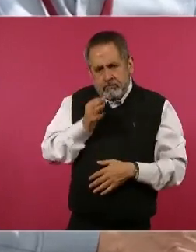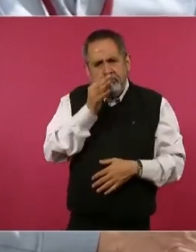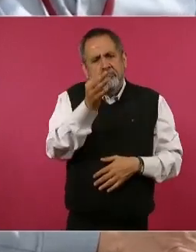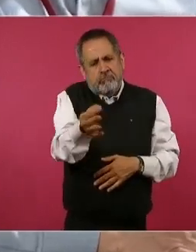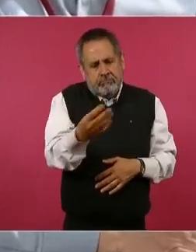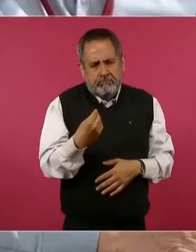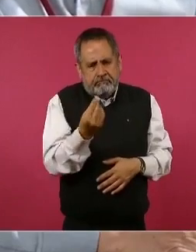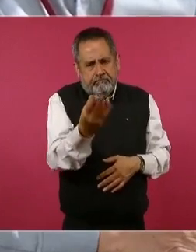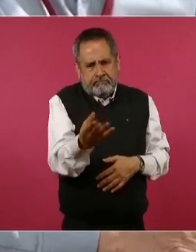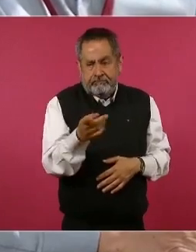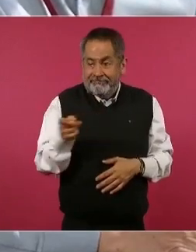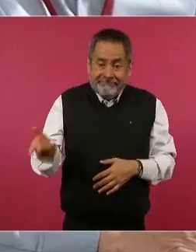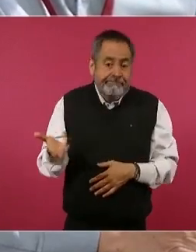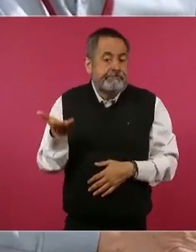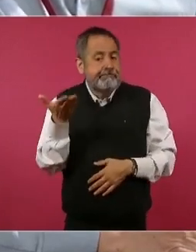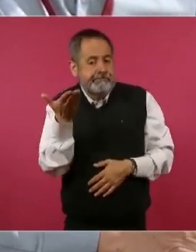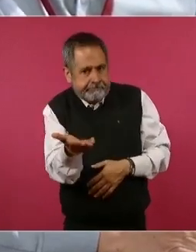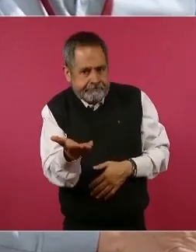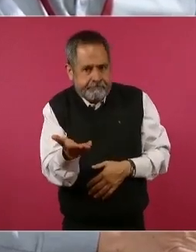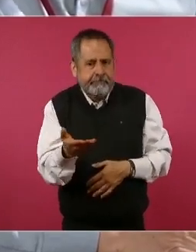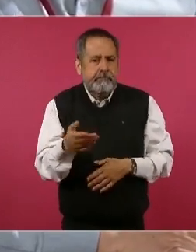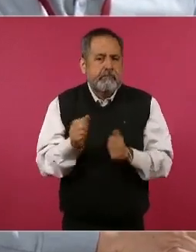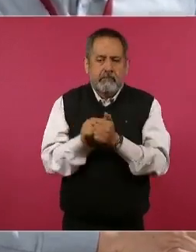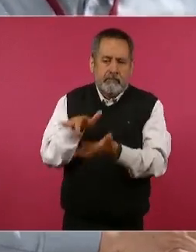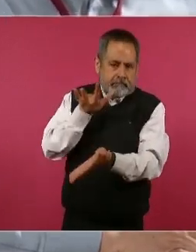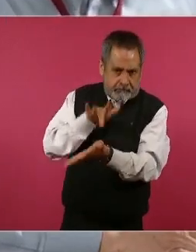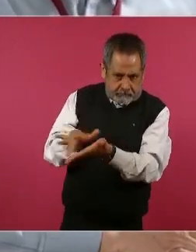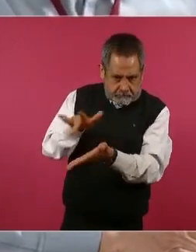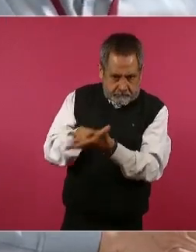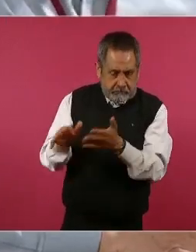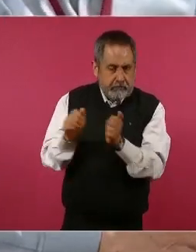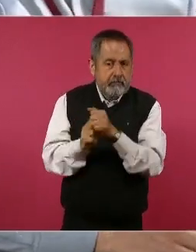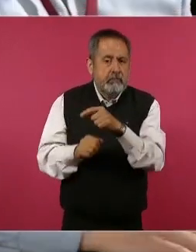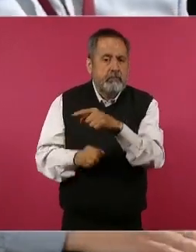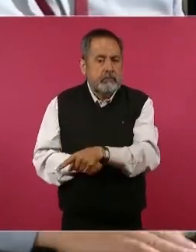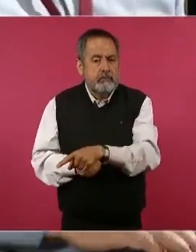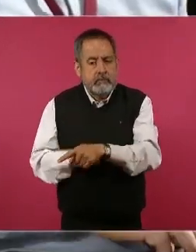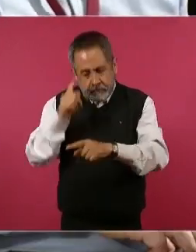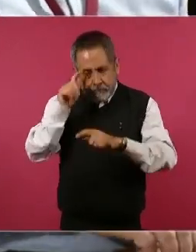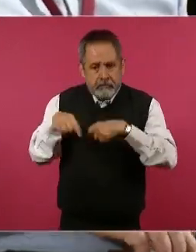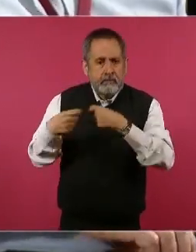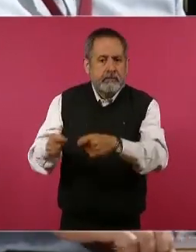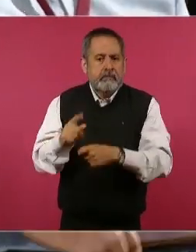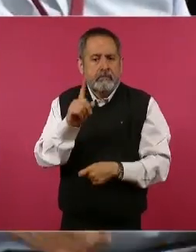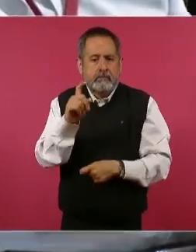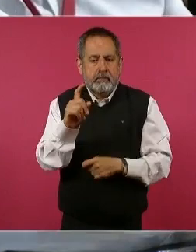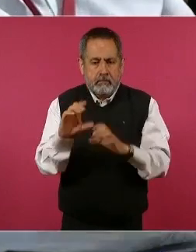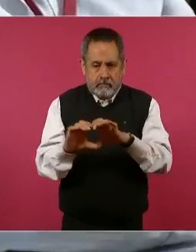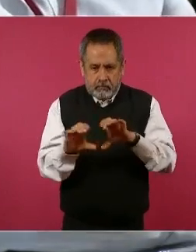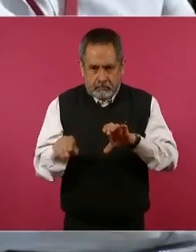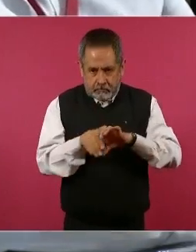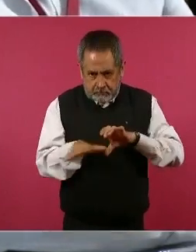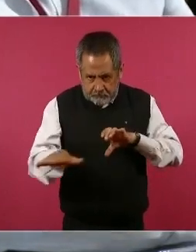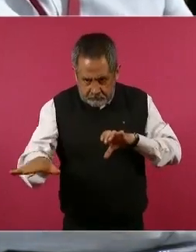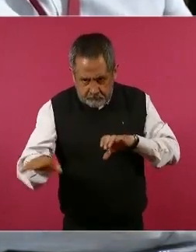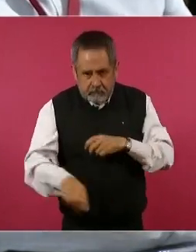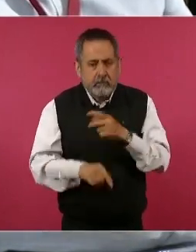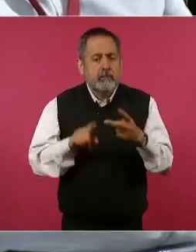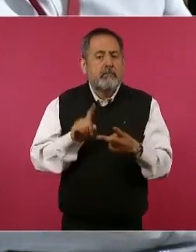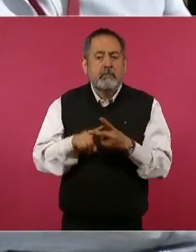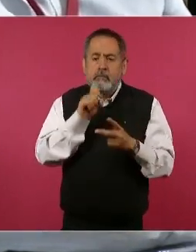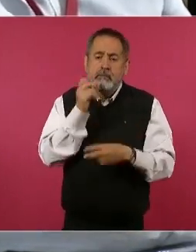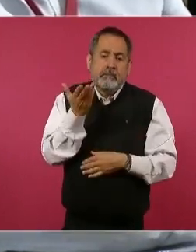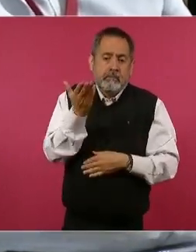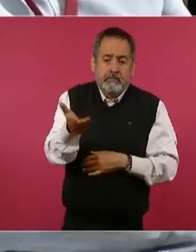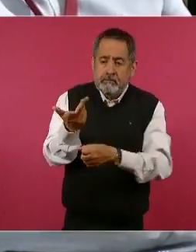sobre la mesa. Ellos piden pues apoyo para implementar drenaje. También solicitan una